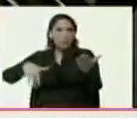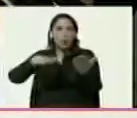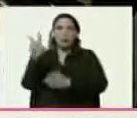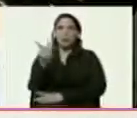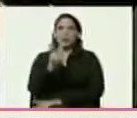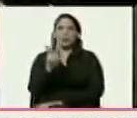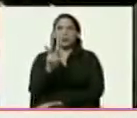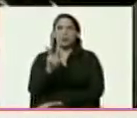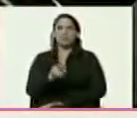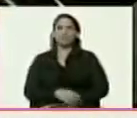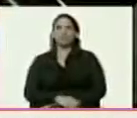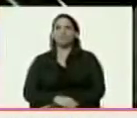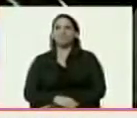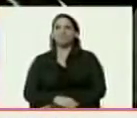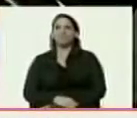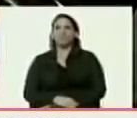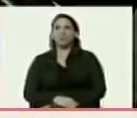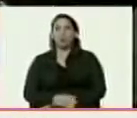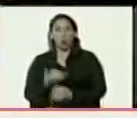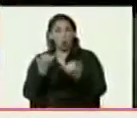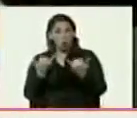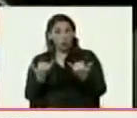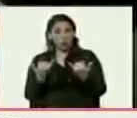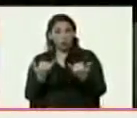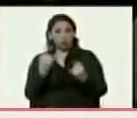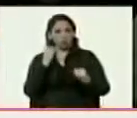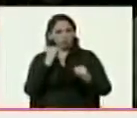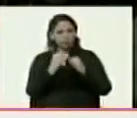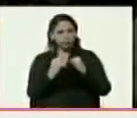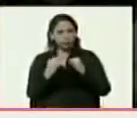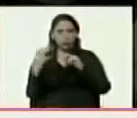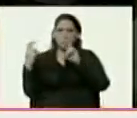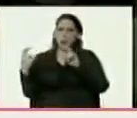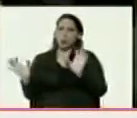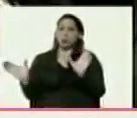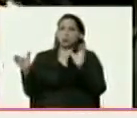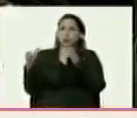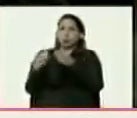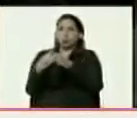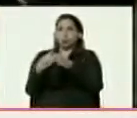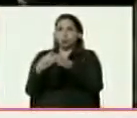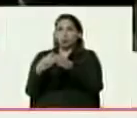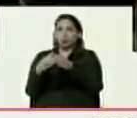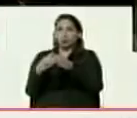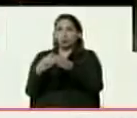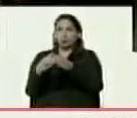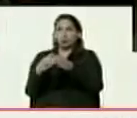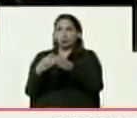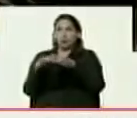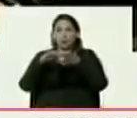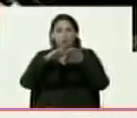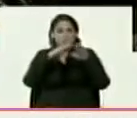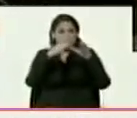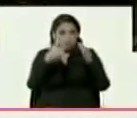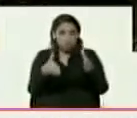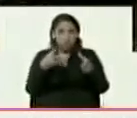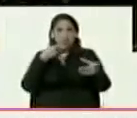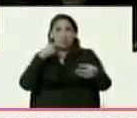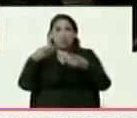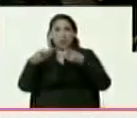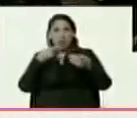de Venezuela. Acaba de concluir la reunión ordinaria de la Mesa de